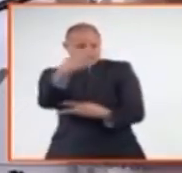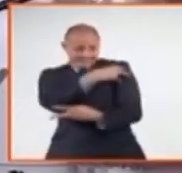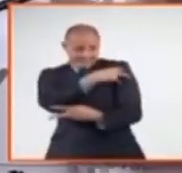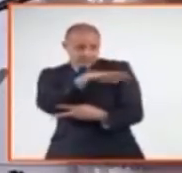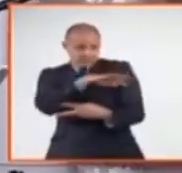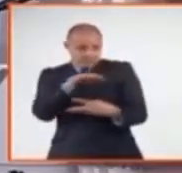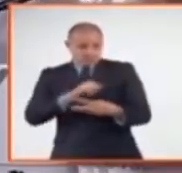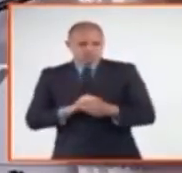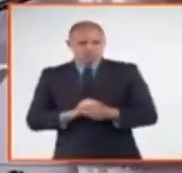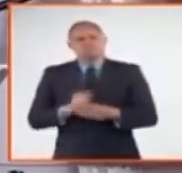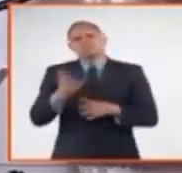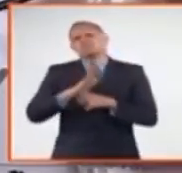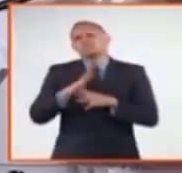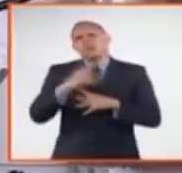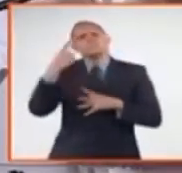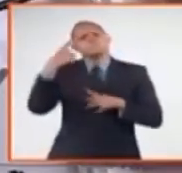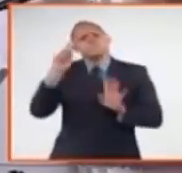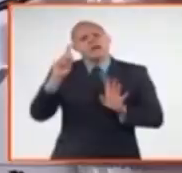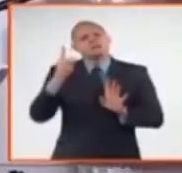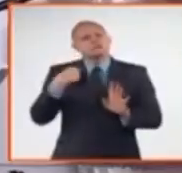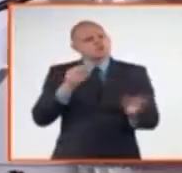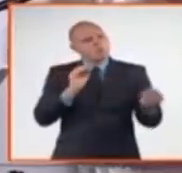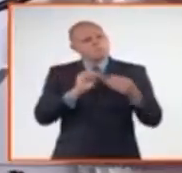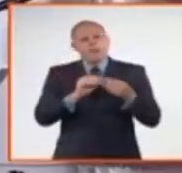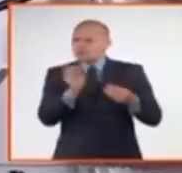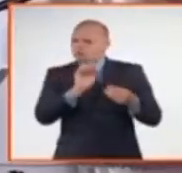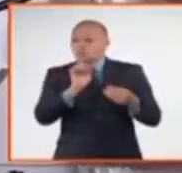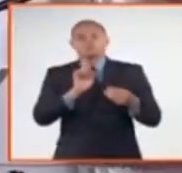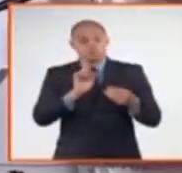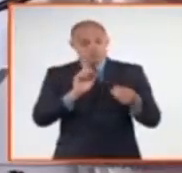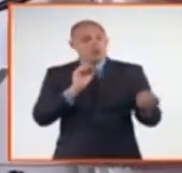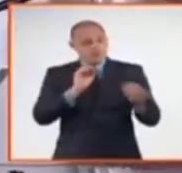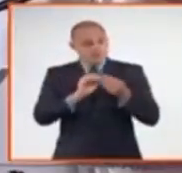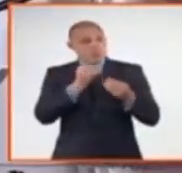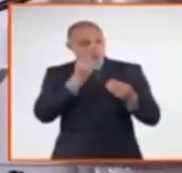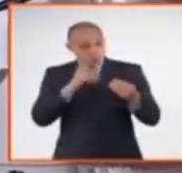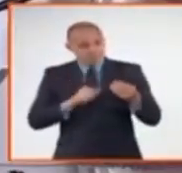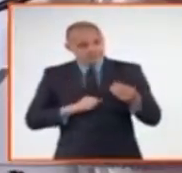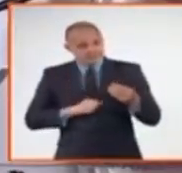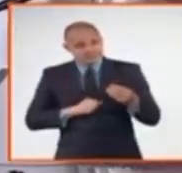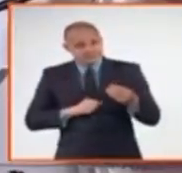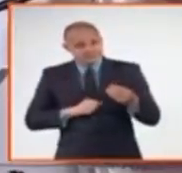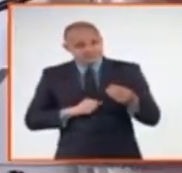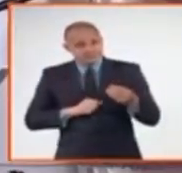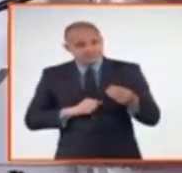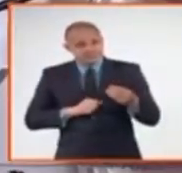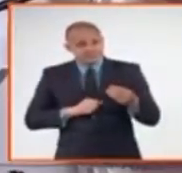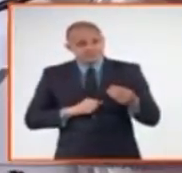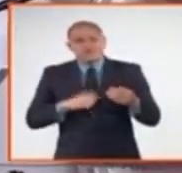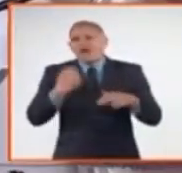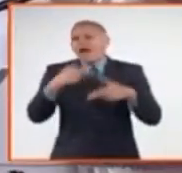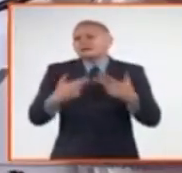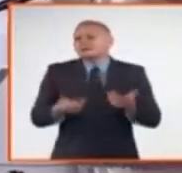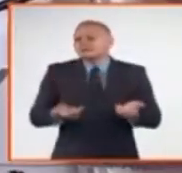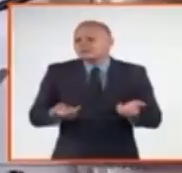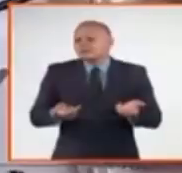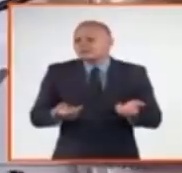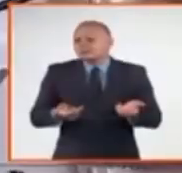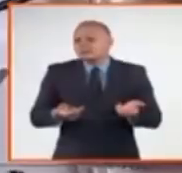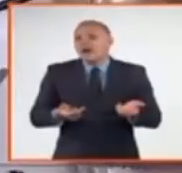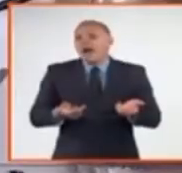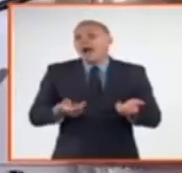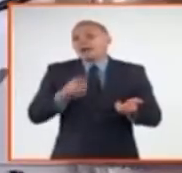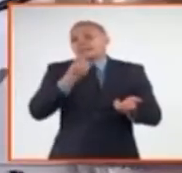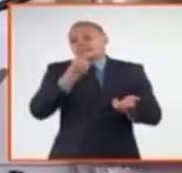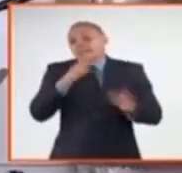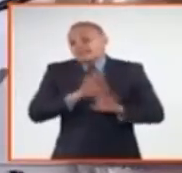reportes que disminuye los niveles de efectividad de las vacunas y es el resultado en